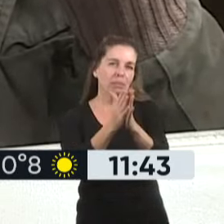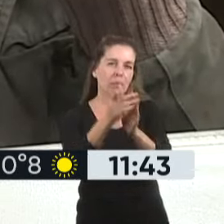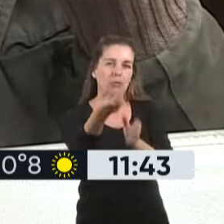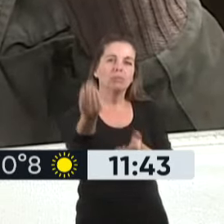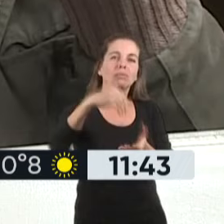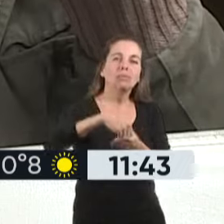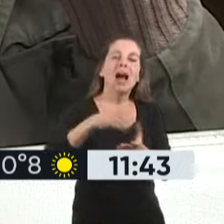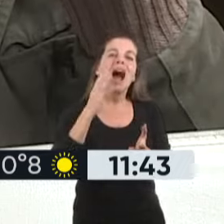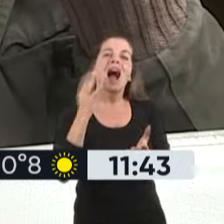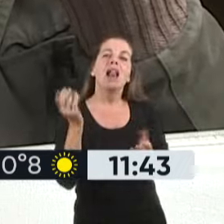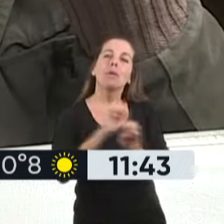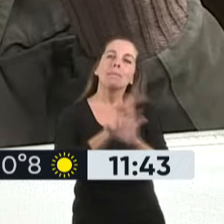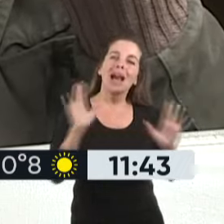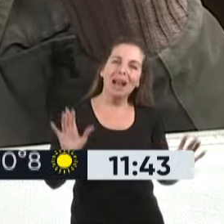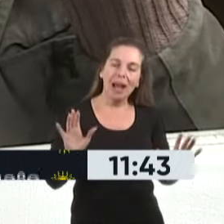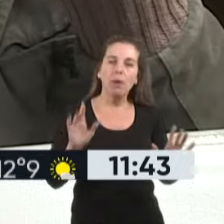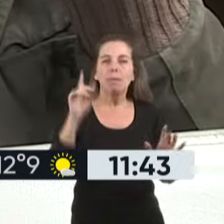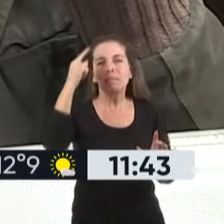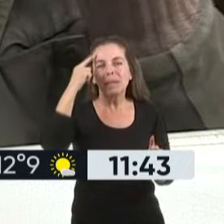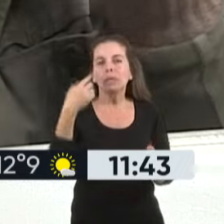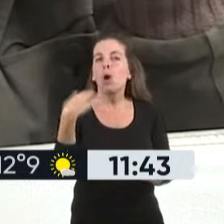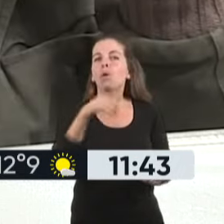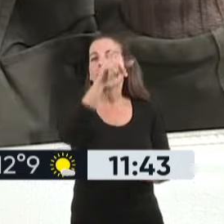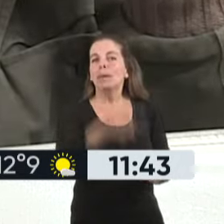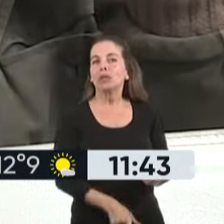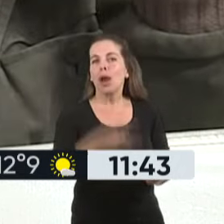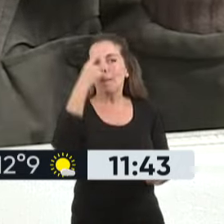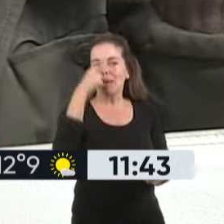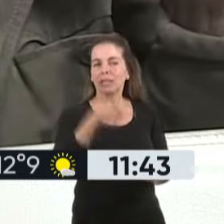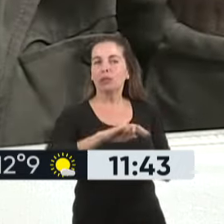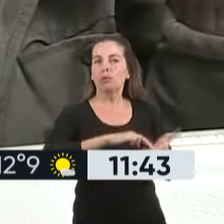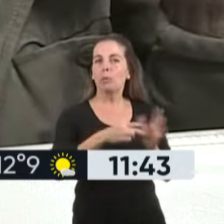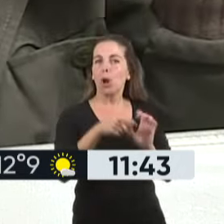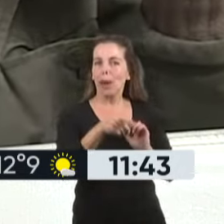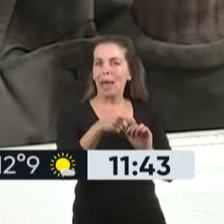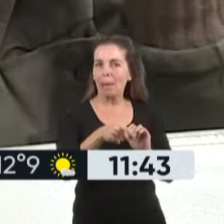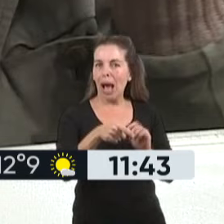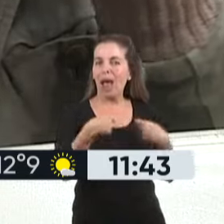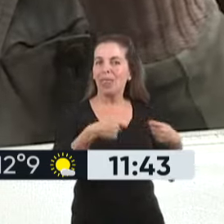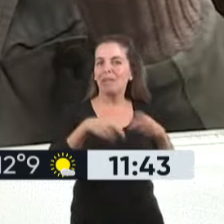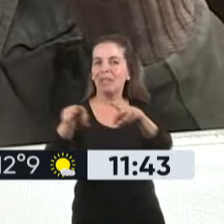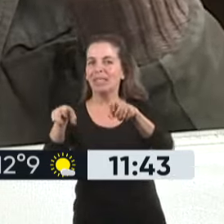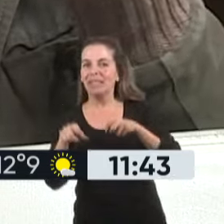porque comentaba que el único que piensa que el déficit fiscal es un problema es el presidente Milei y algunos empresarios que lo aplauden.